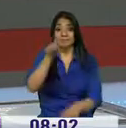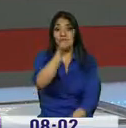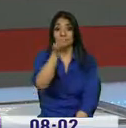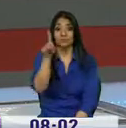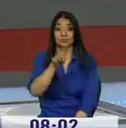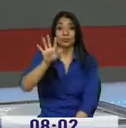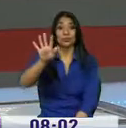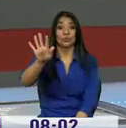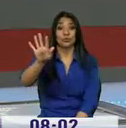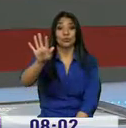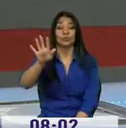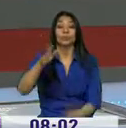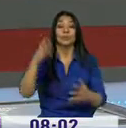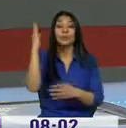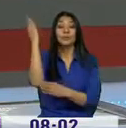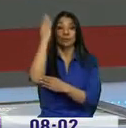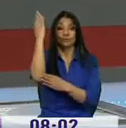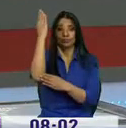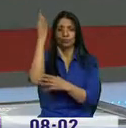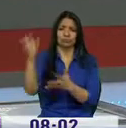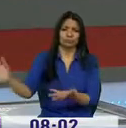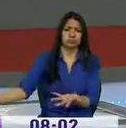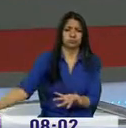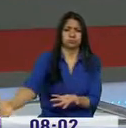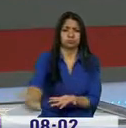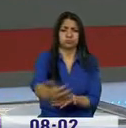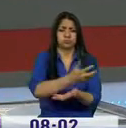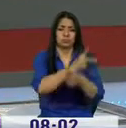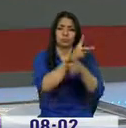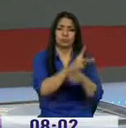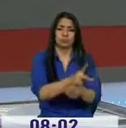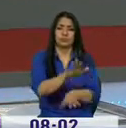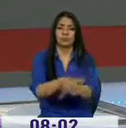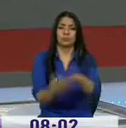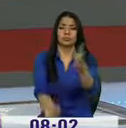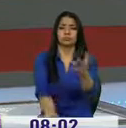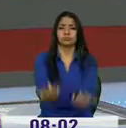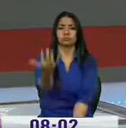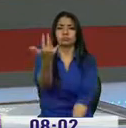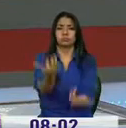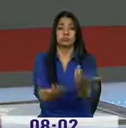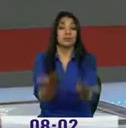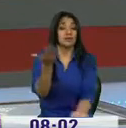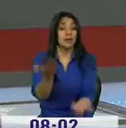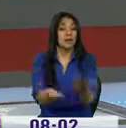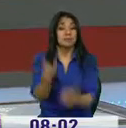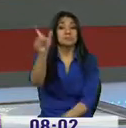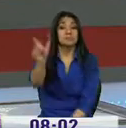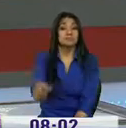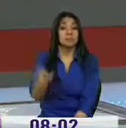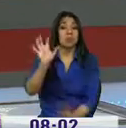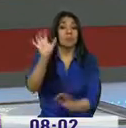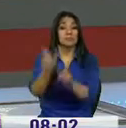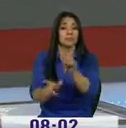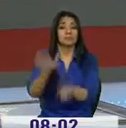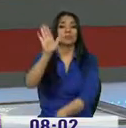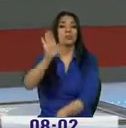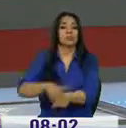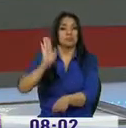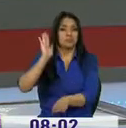Martín, allá en baños, fueron evacuadas para que no sean afectadas por el incendio que se presume fue provocado, se presume. Tienen